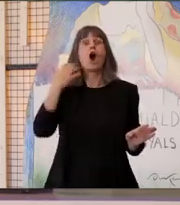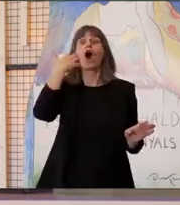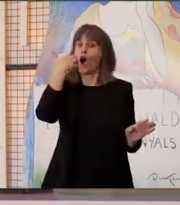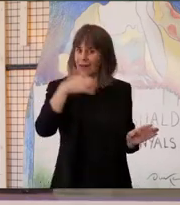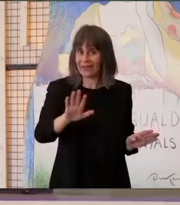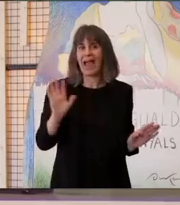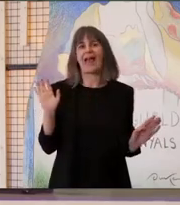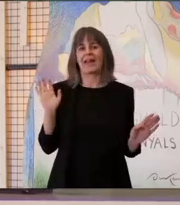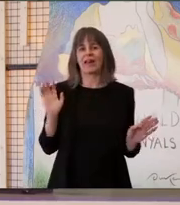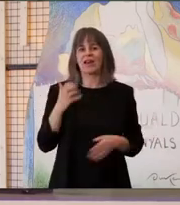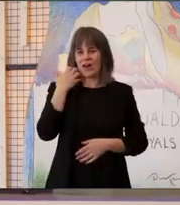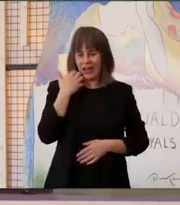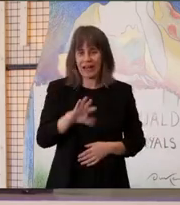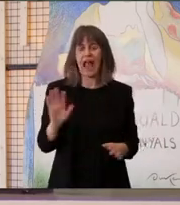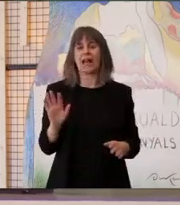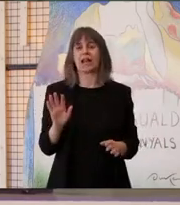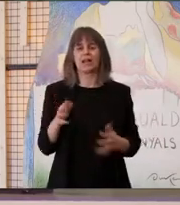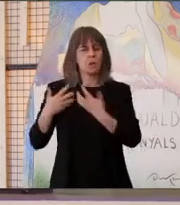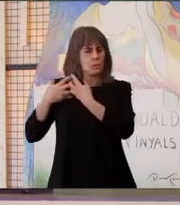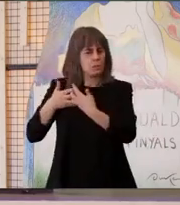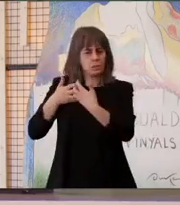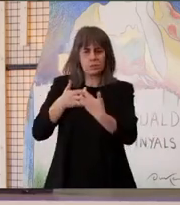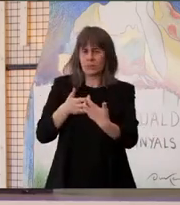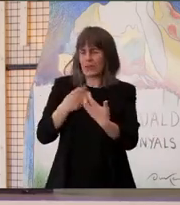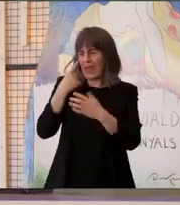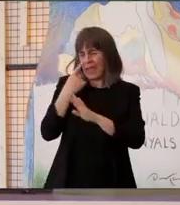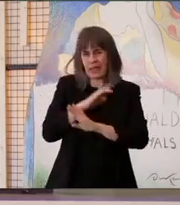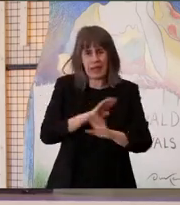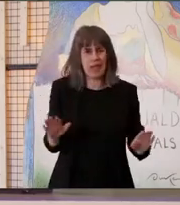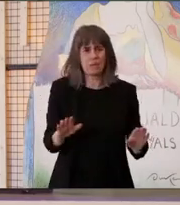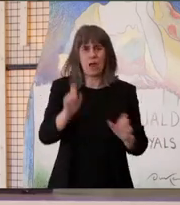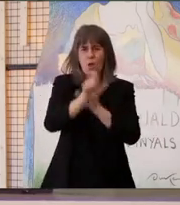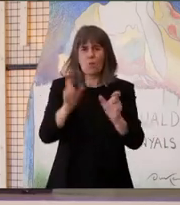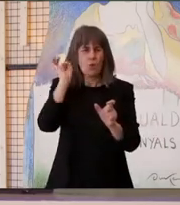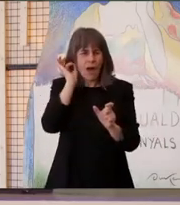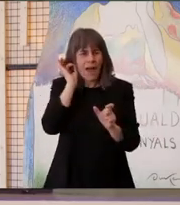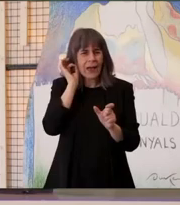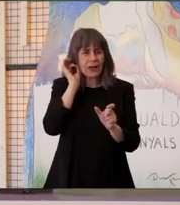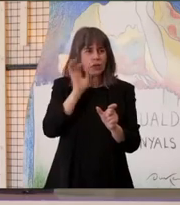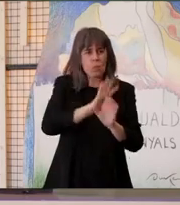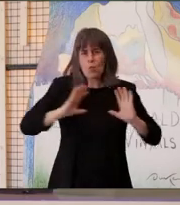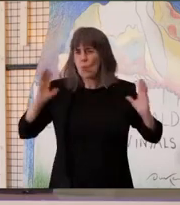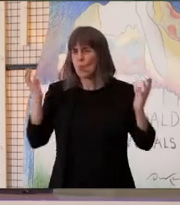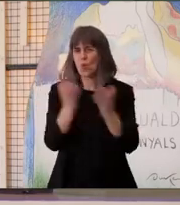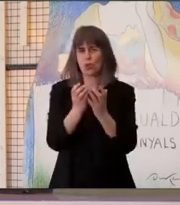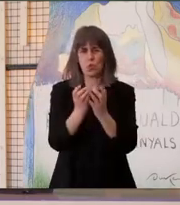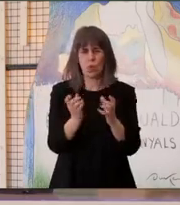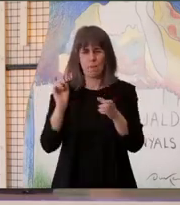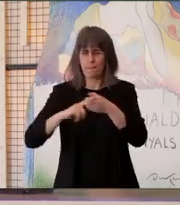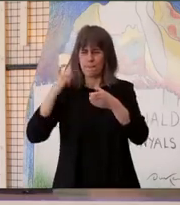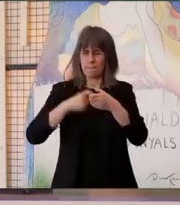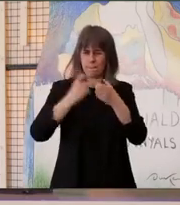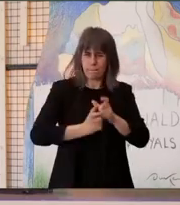como decía Inés pero algo increíble sumando a mujeres en todo el mundo para exigir sus derechos